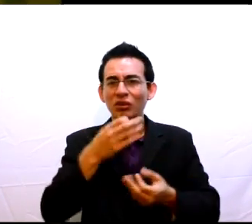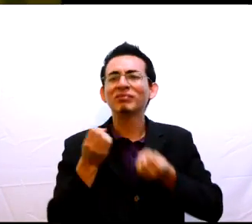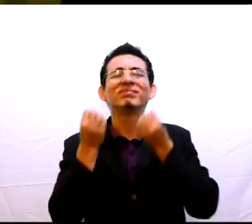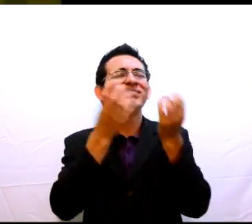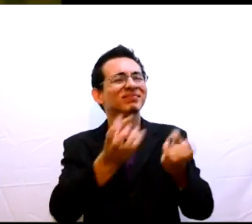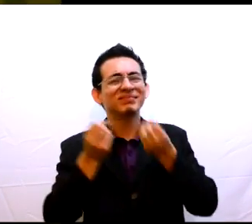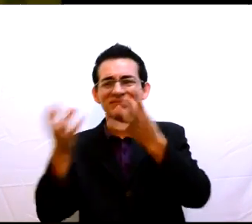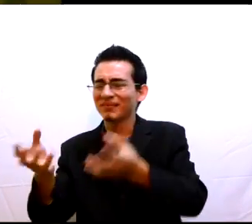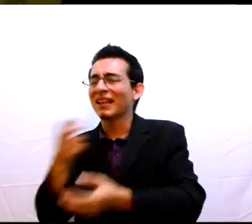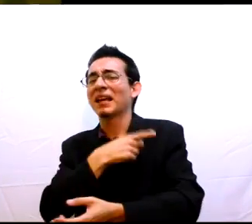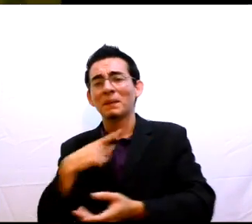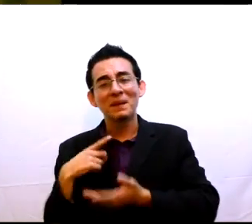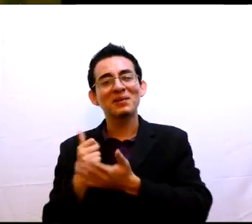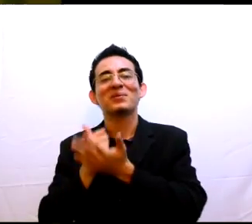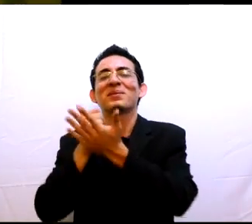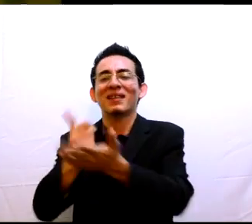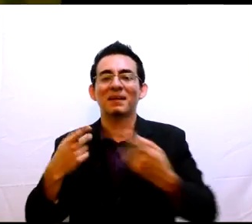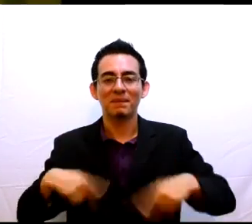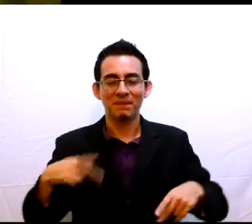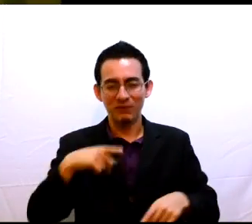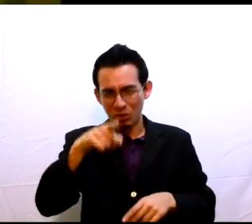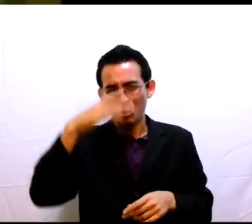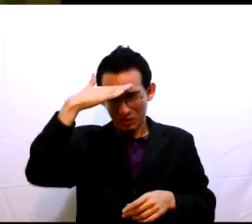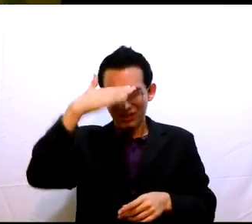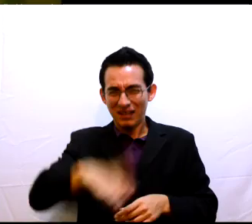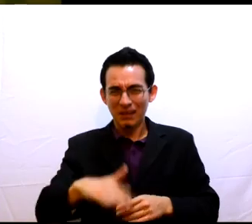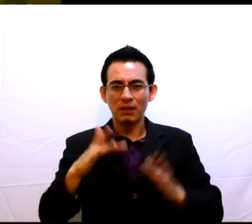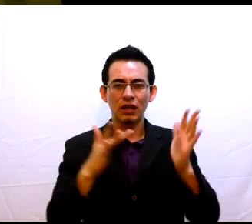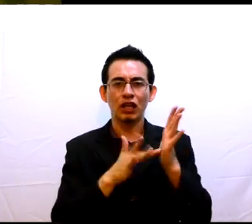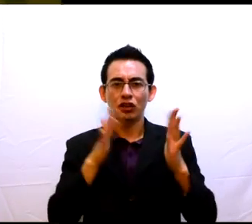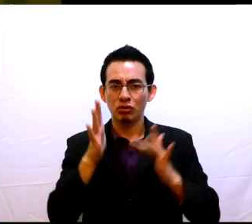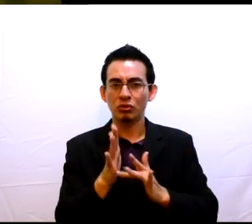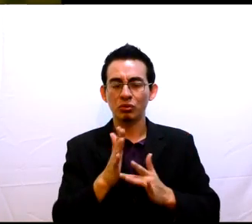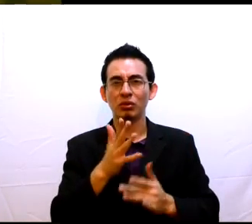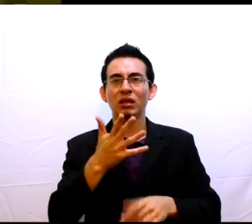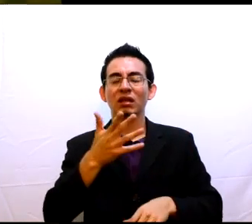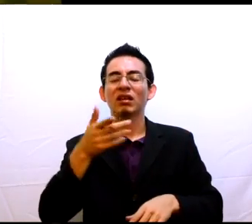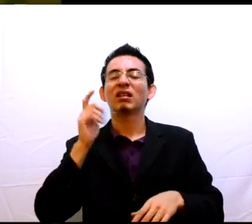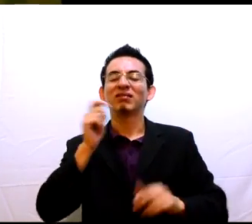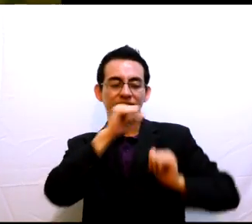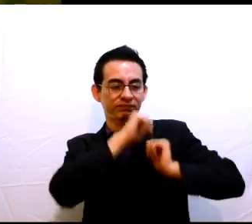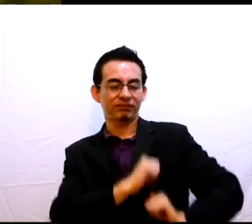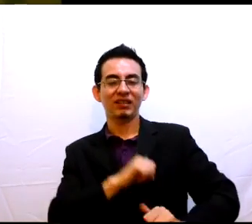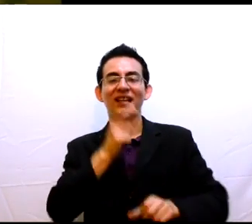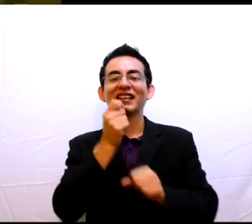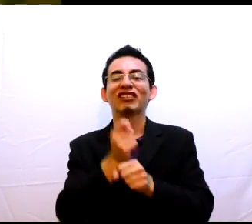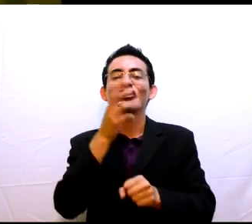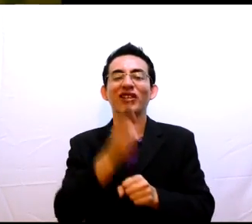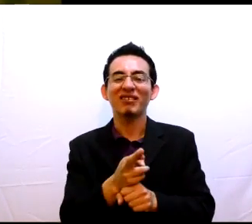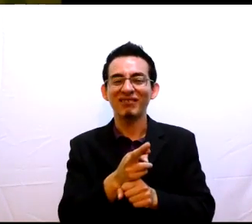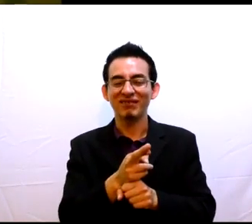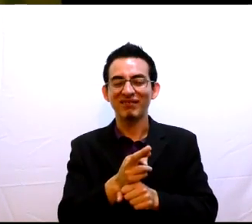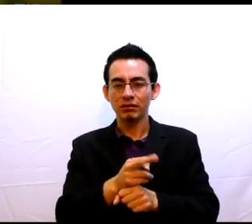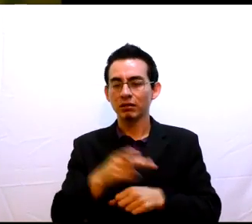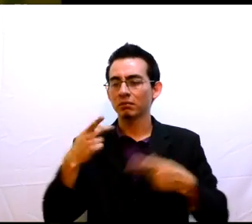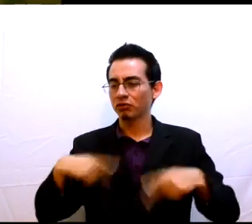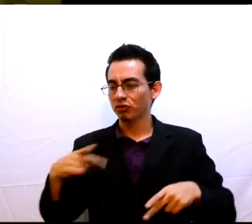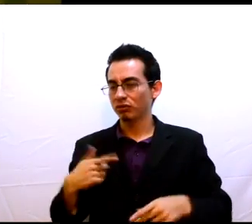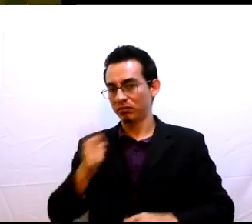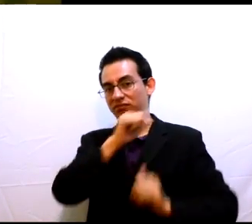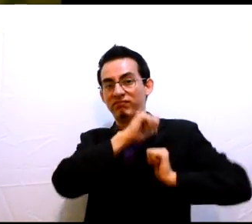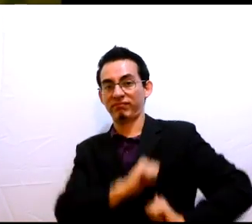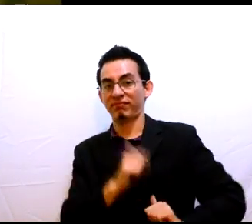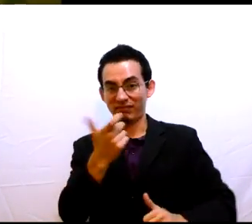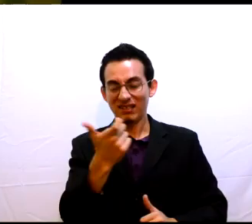usted sabe que jesús tenía o traía consigo un tesorero cómo era ese mayordomo